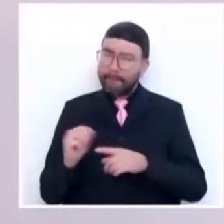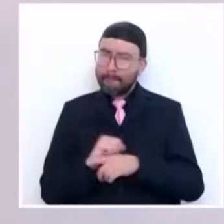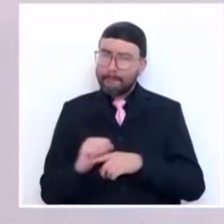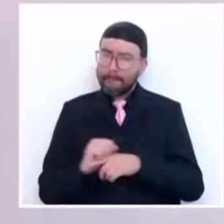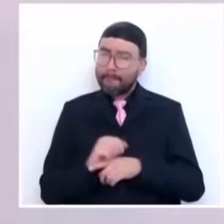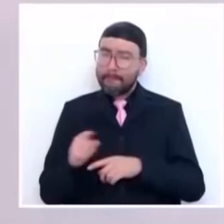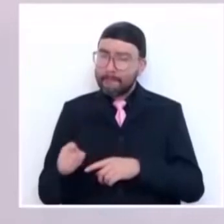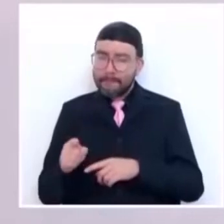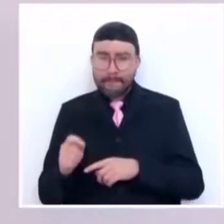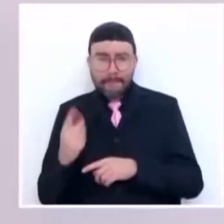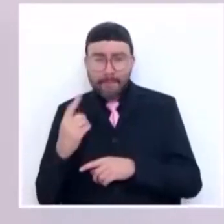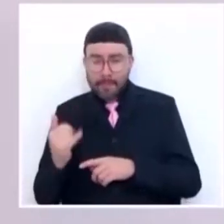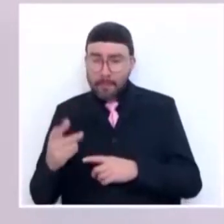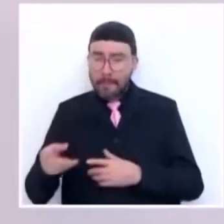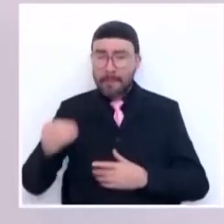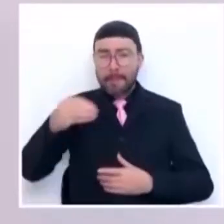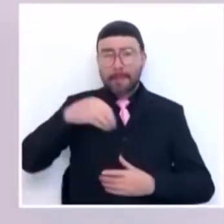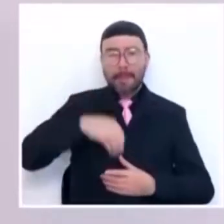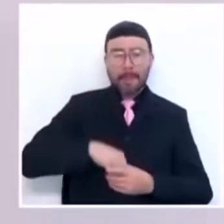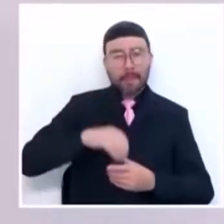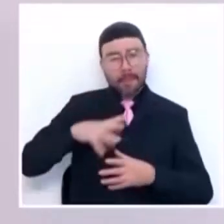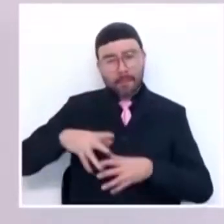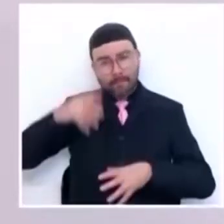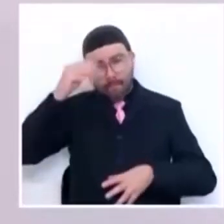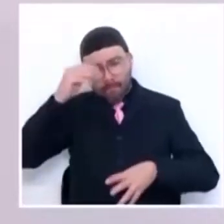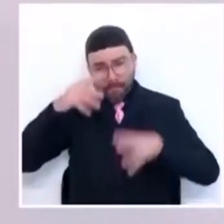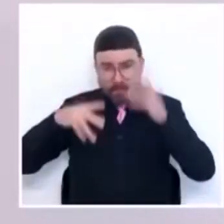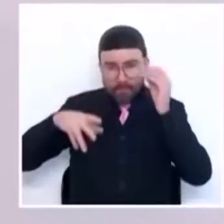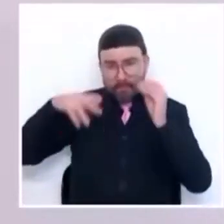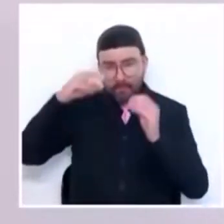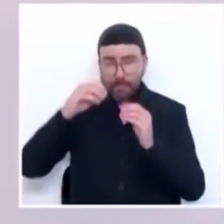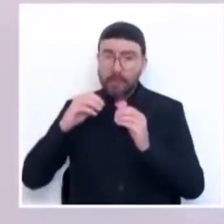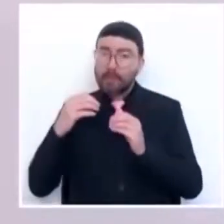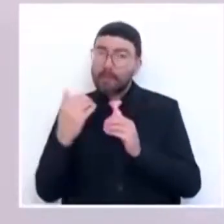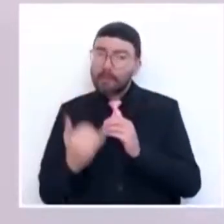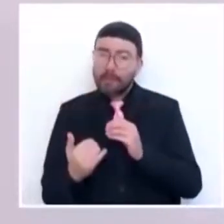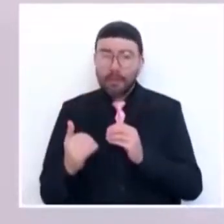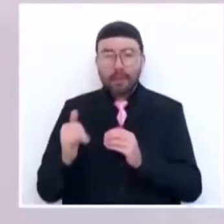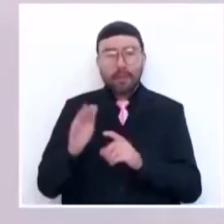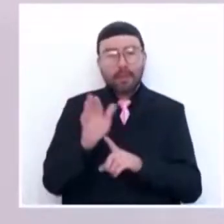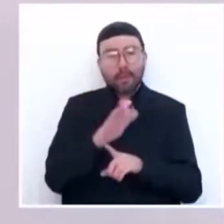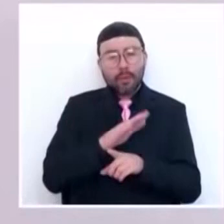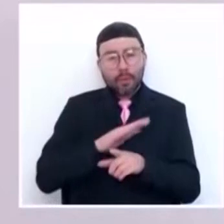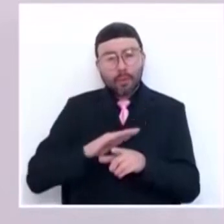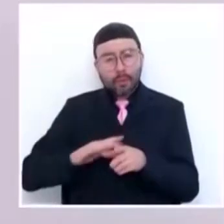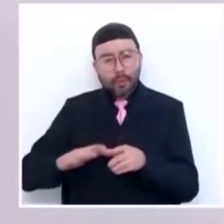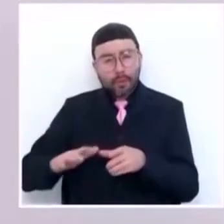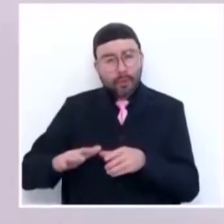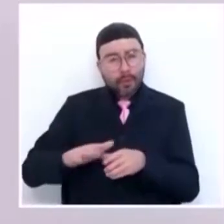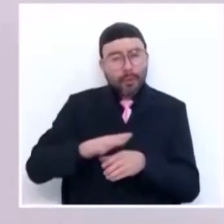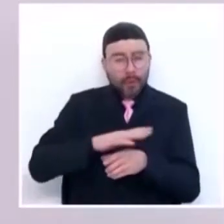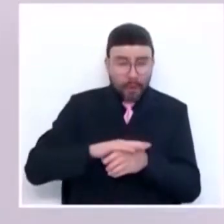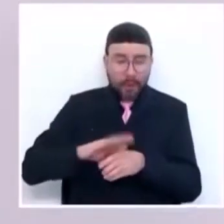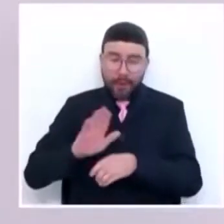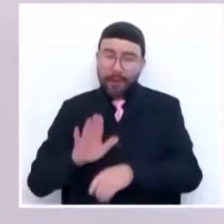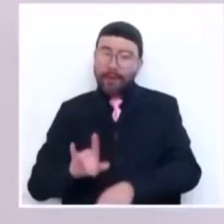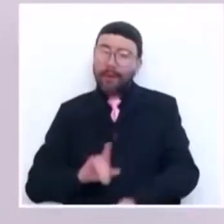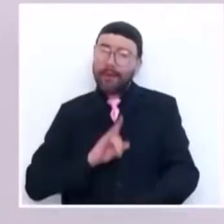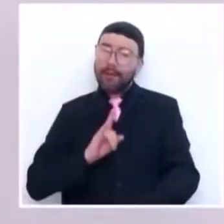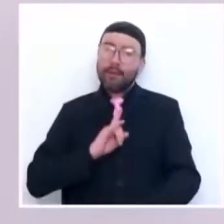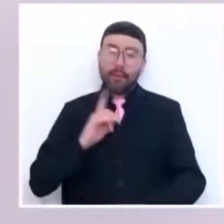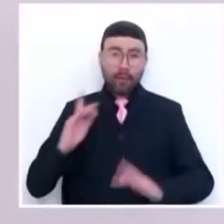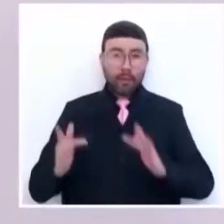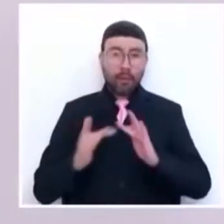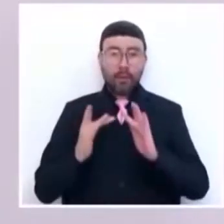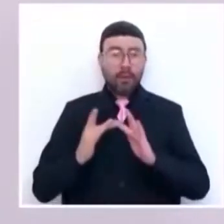estamos interiorizando, que estamos aprendiendo a acariciar para conectarnos con